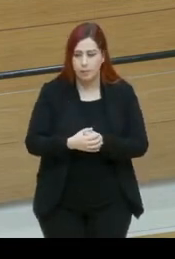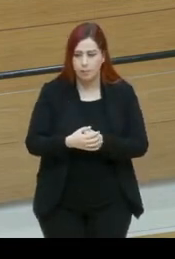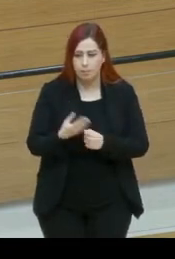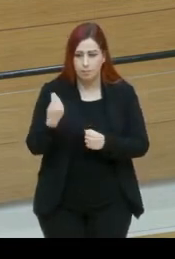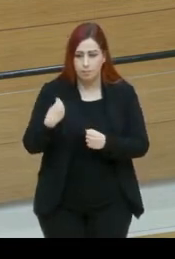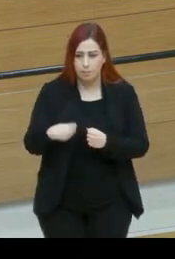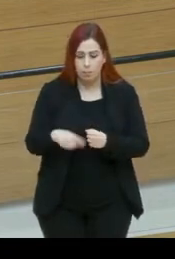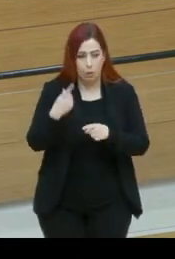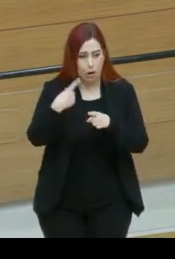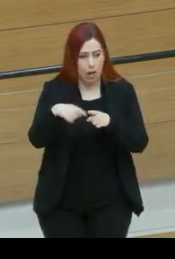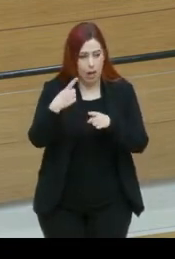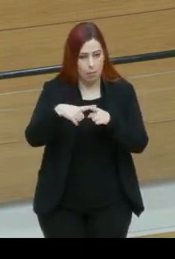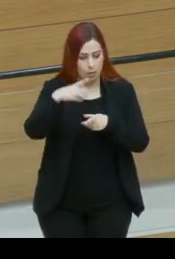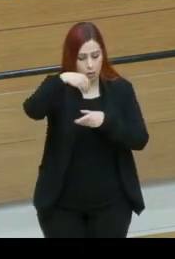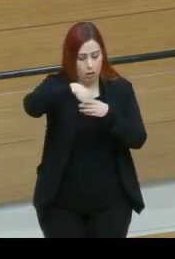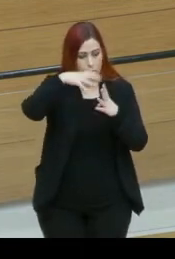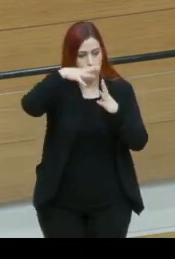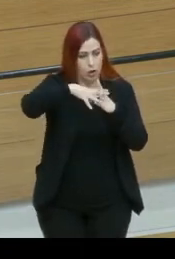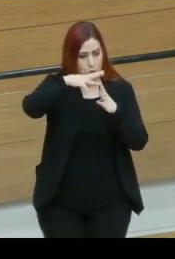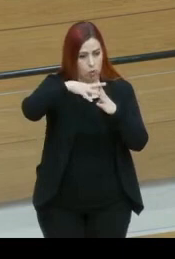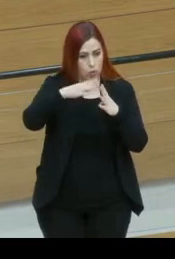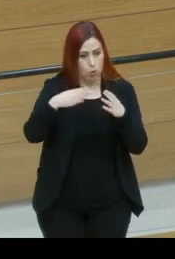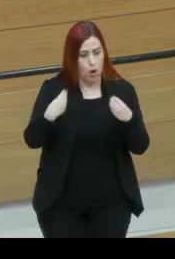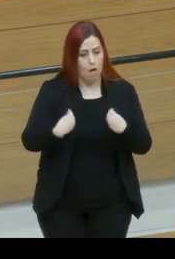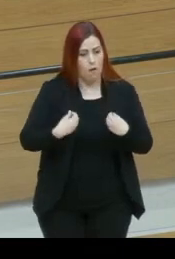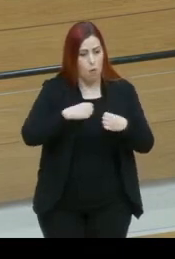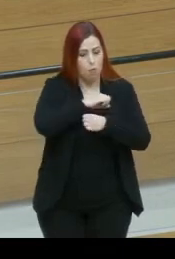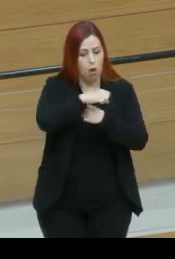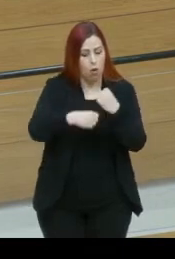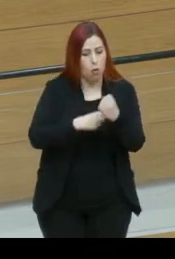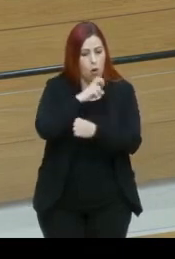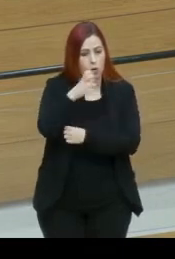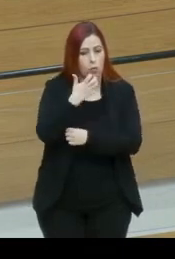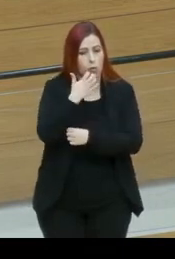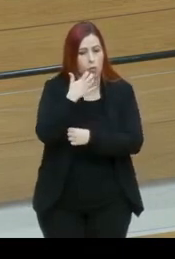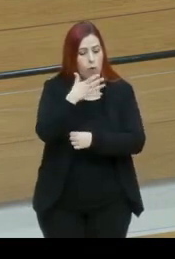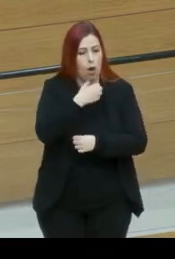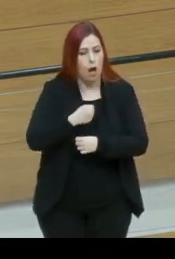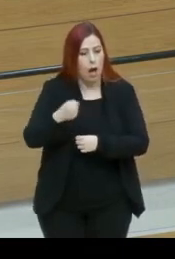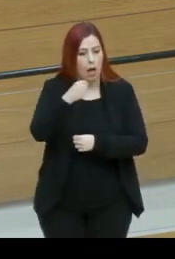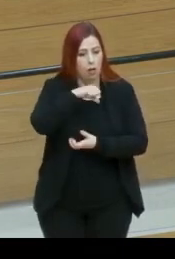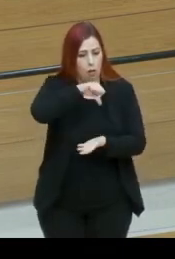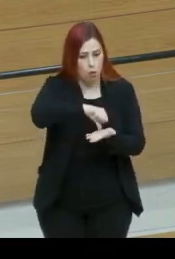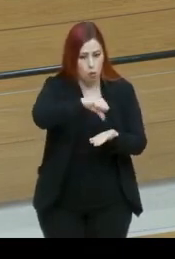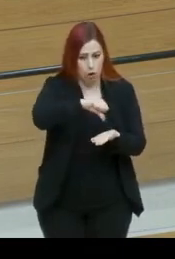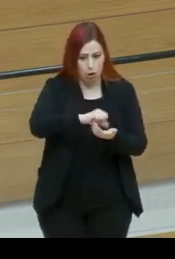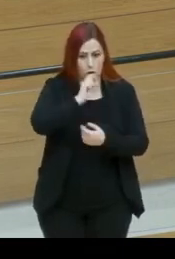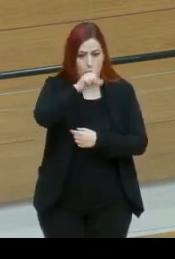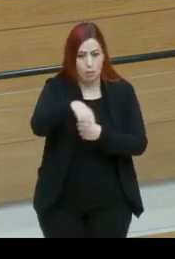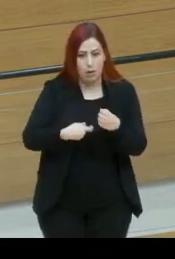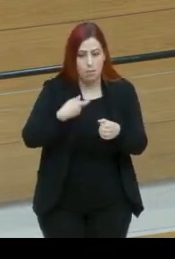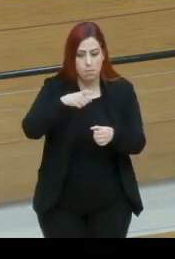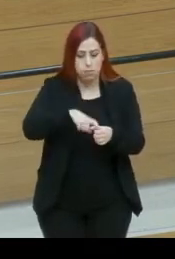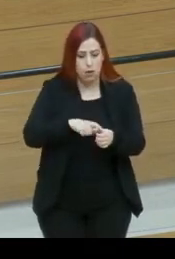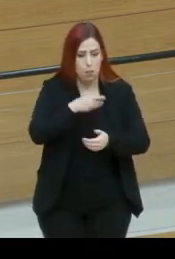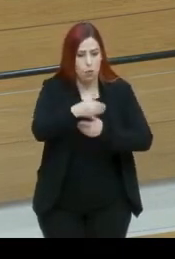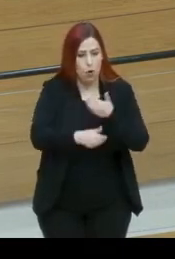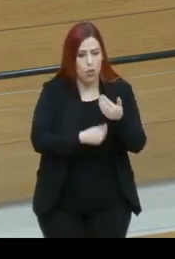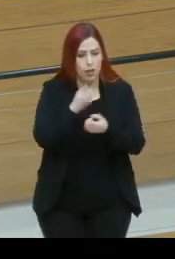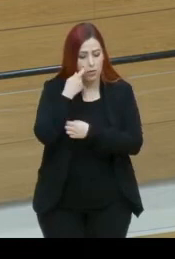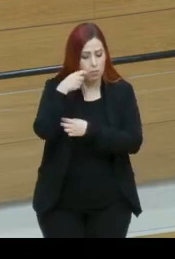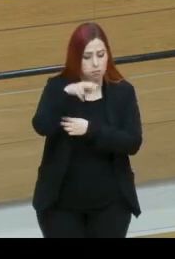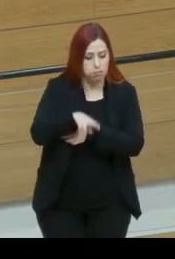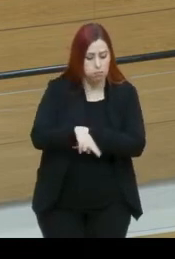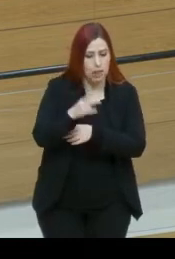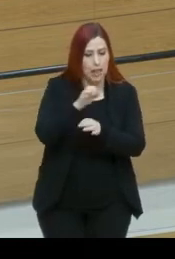son un elemento estructural de otras biomoléculas, por ejemplo, los ácidos nucleicos. También participan en procesos de reconocimiento